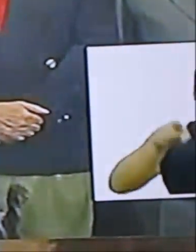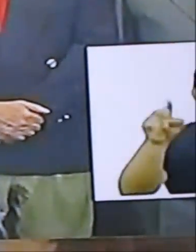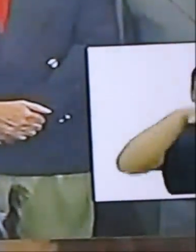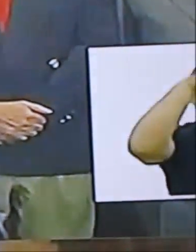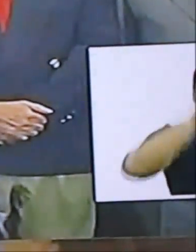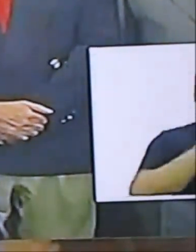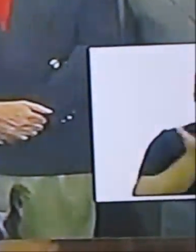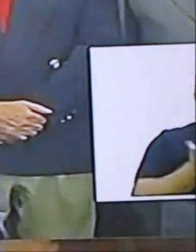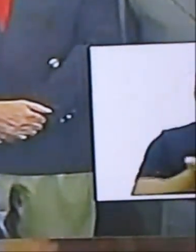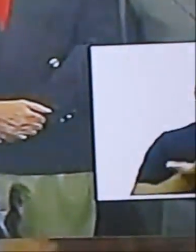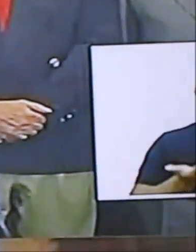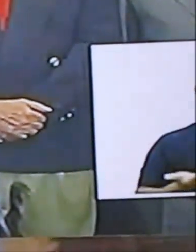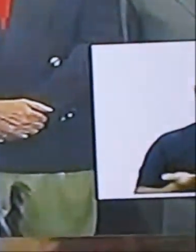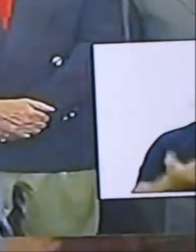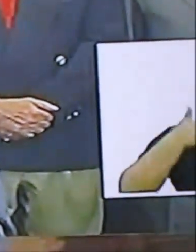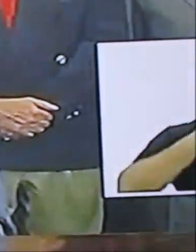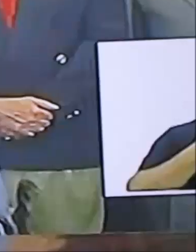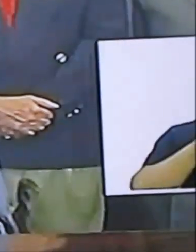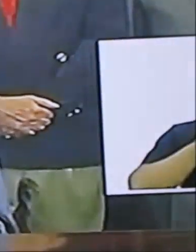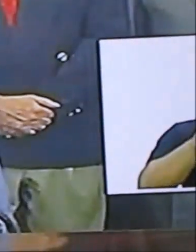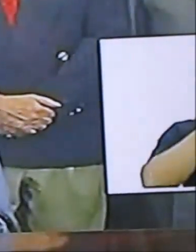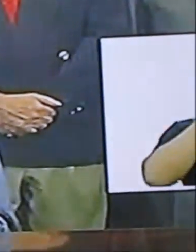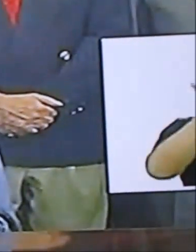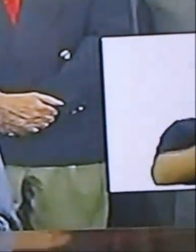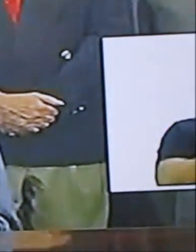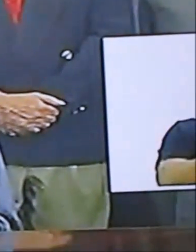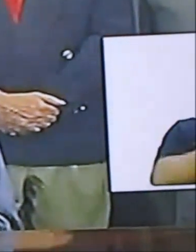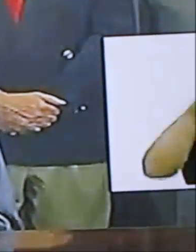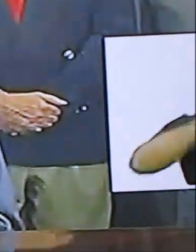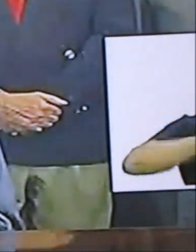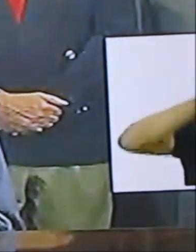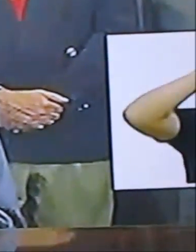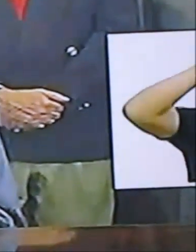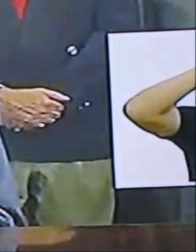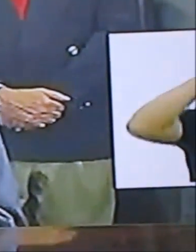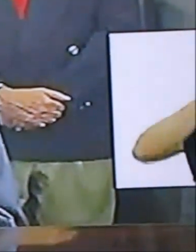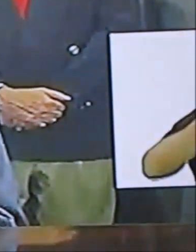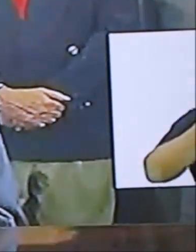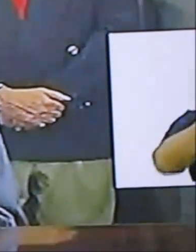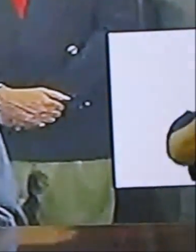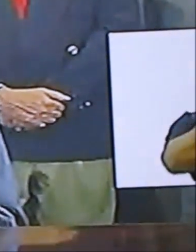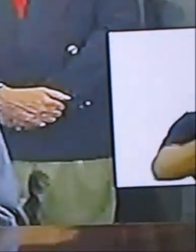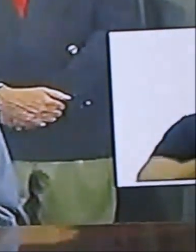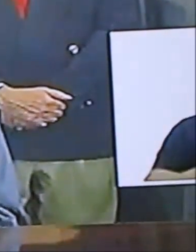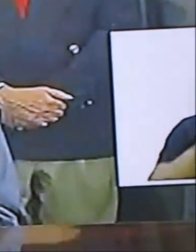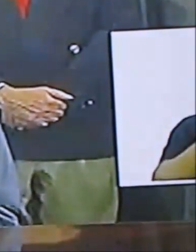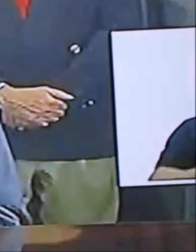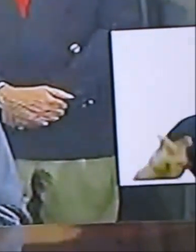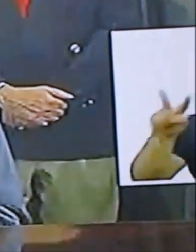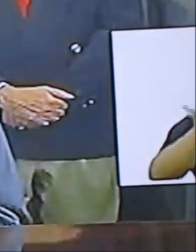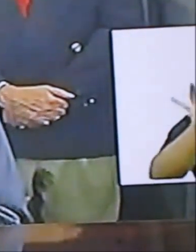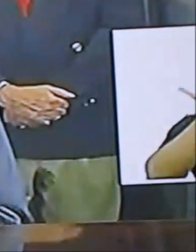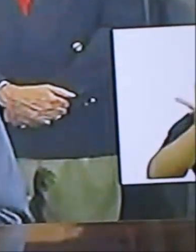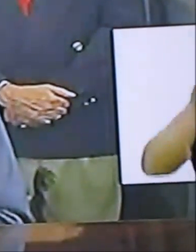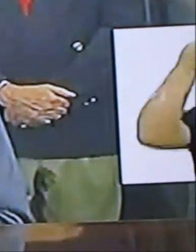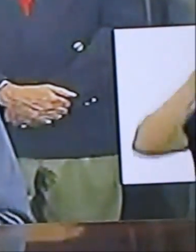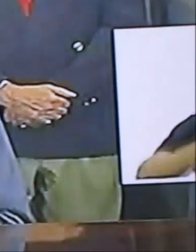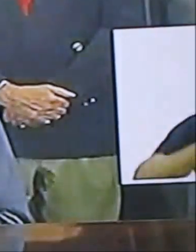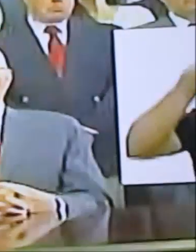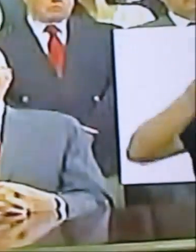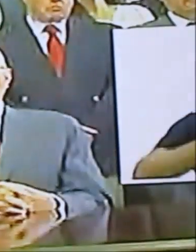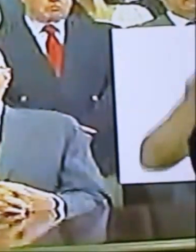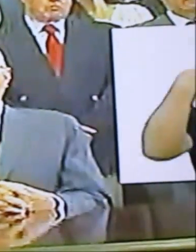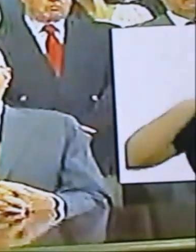reafirmo mi compromiso con un Perú honesto, moral y justo para todos.